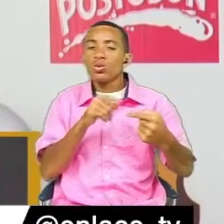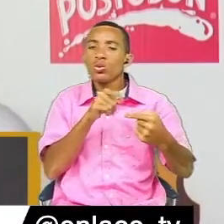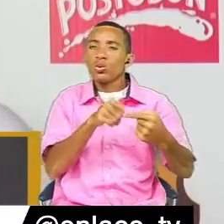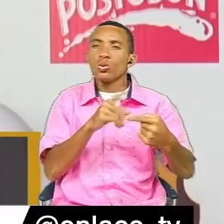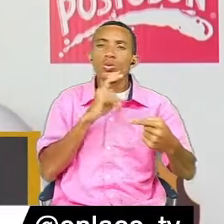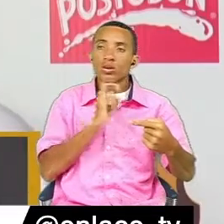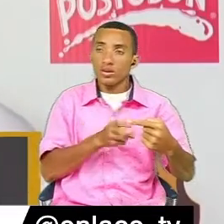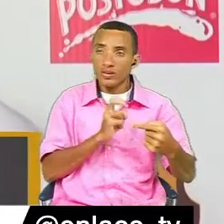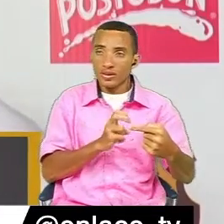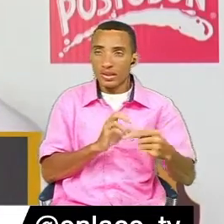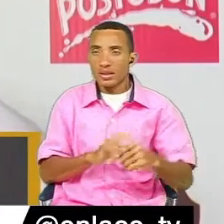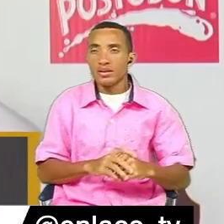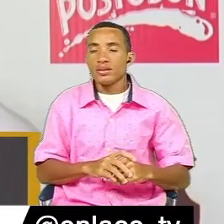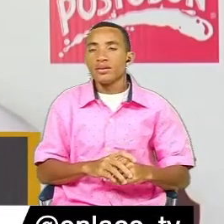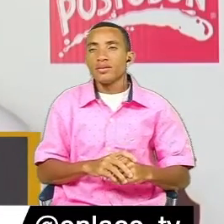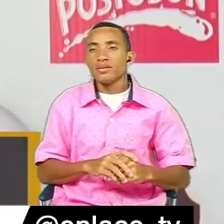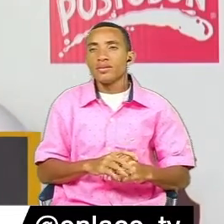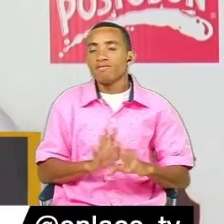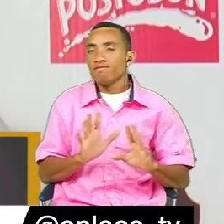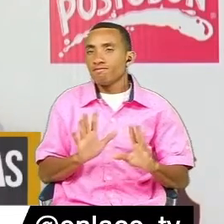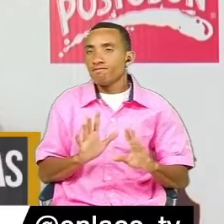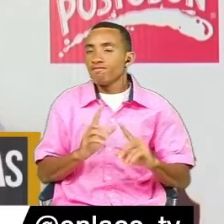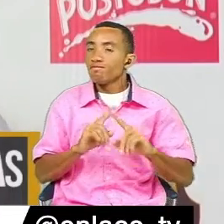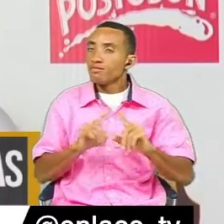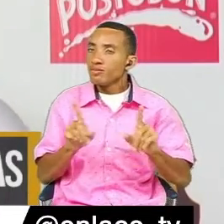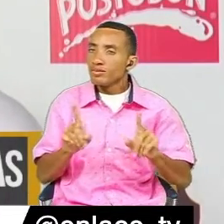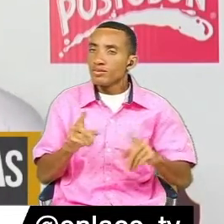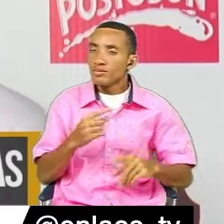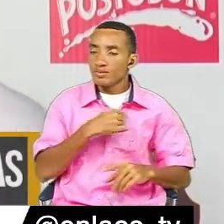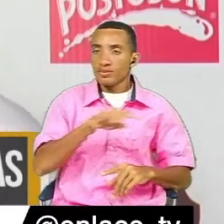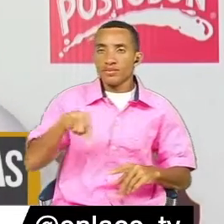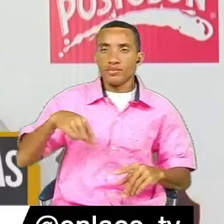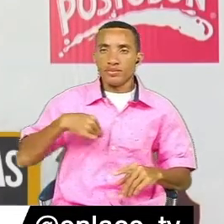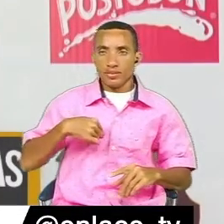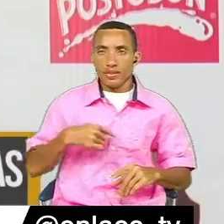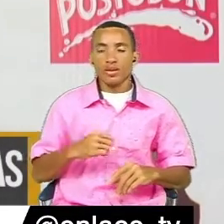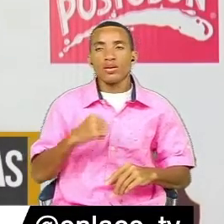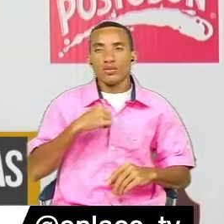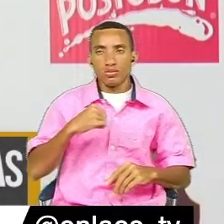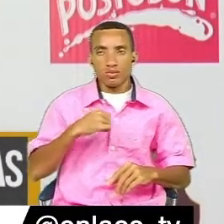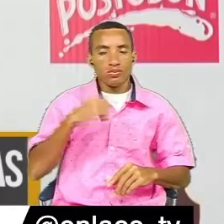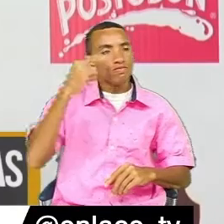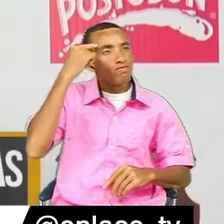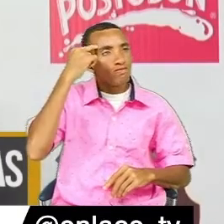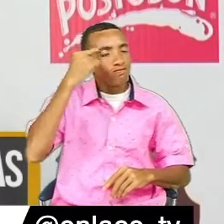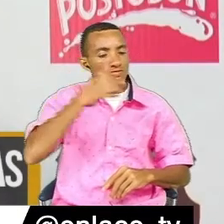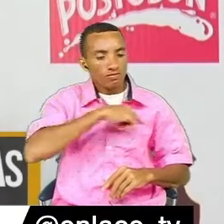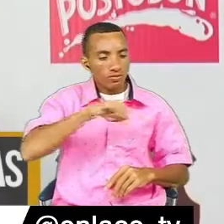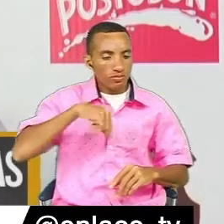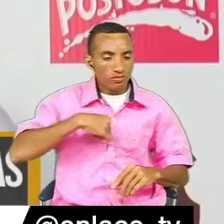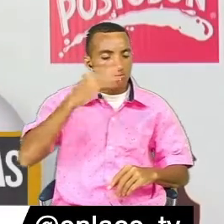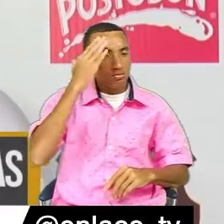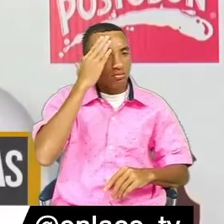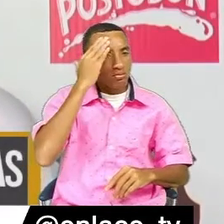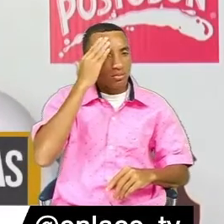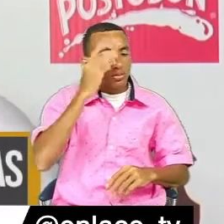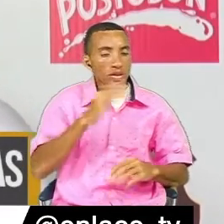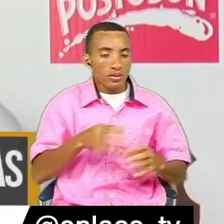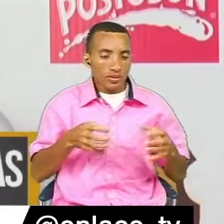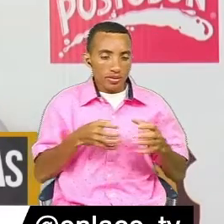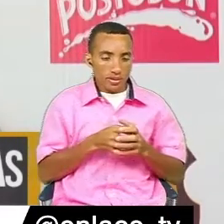plaza complicada, pero que nosotros tenemos que pensar en nosotros, sabemos